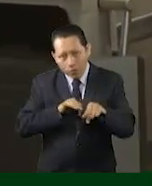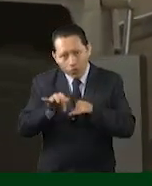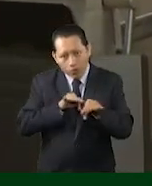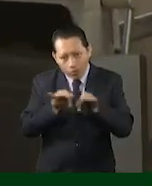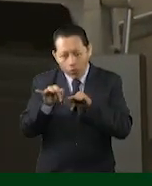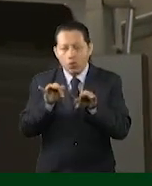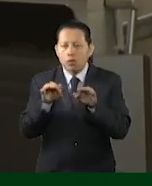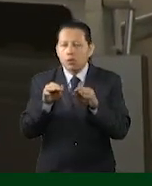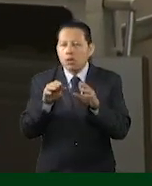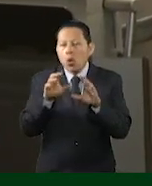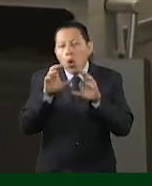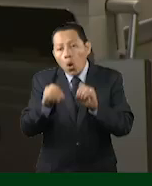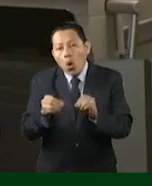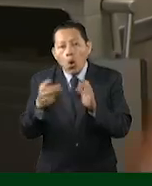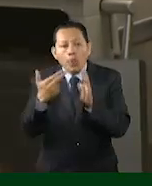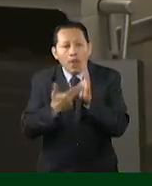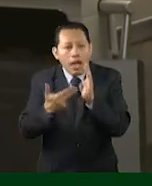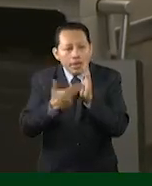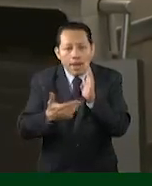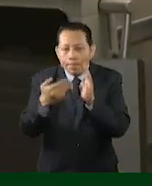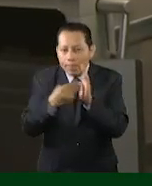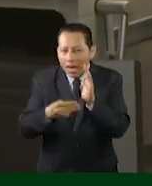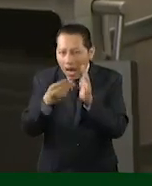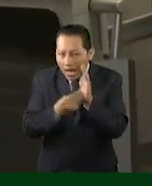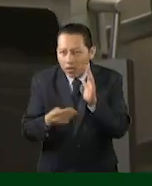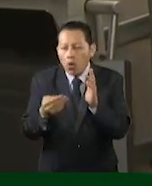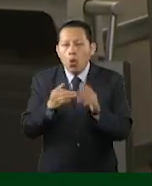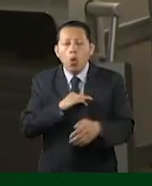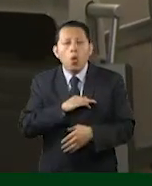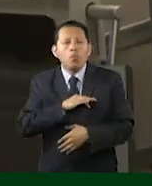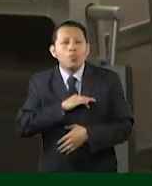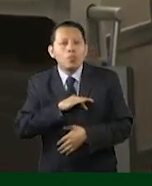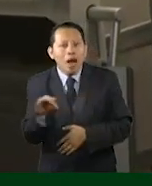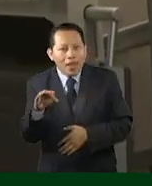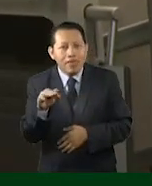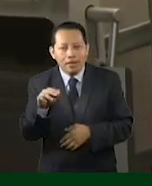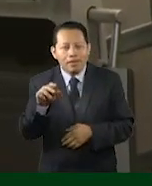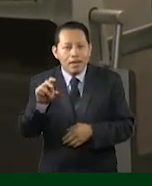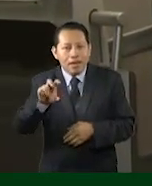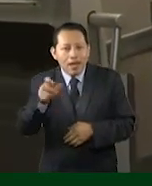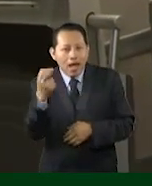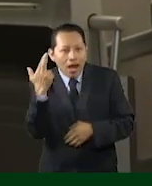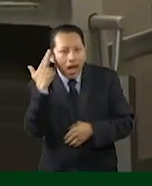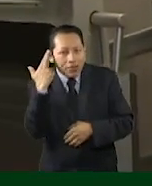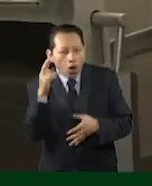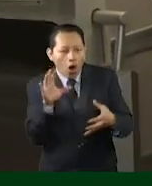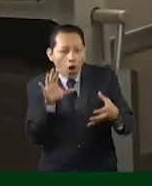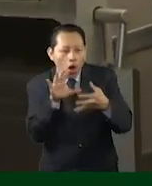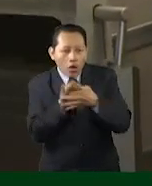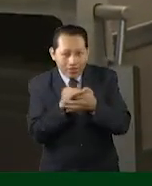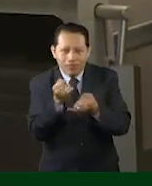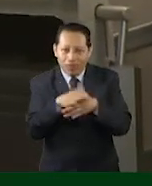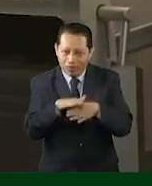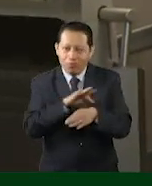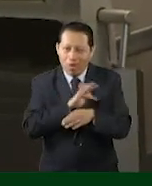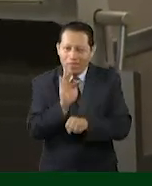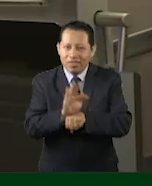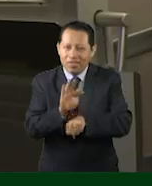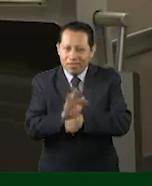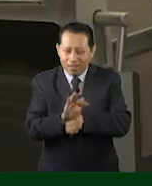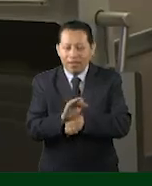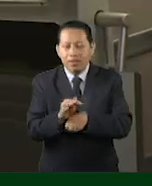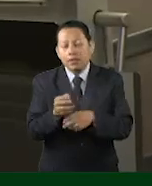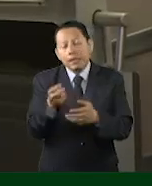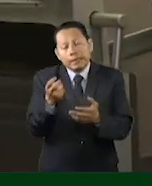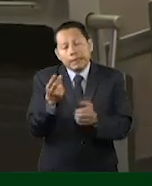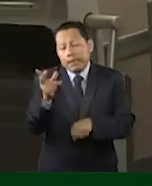el trabajador en el taller mecánico tiene contacto con la información importante. Entonces, creo que sí, es hoy un